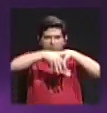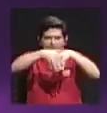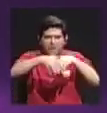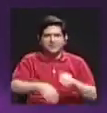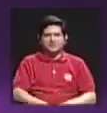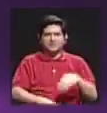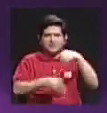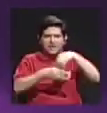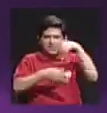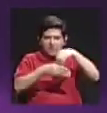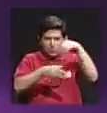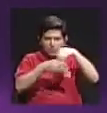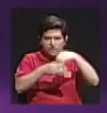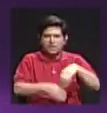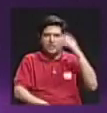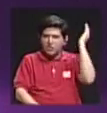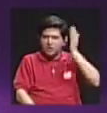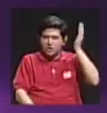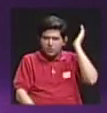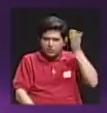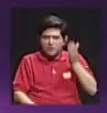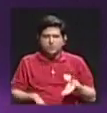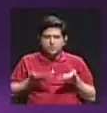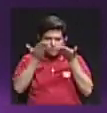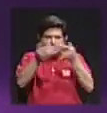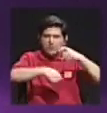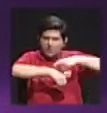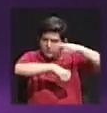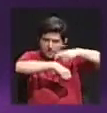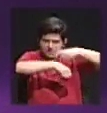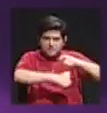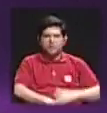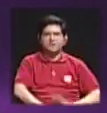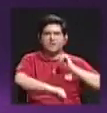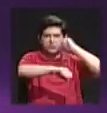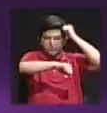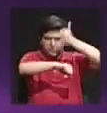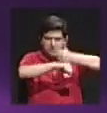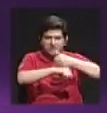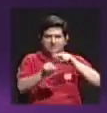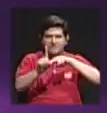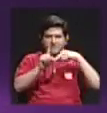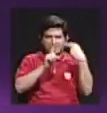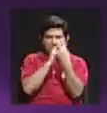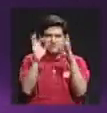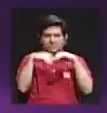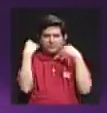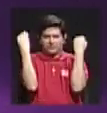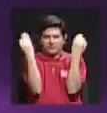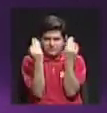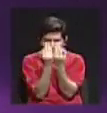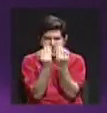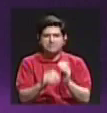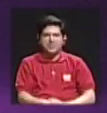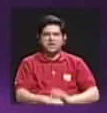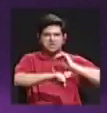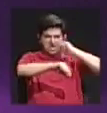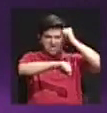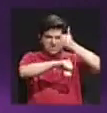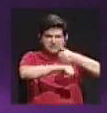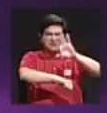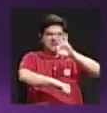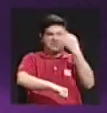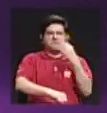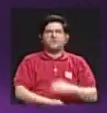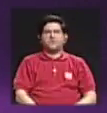el contenido de los discursos que se dieron ahí, donde se impone una visión de familia, donde se impone una